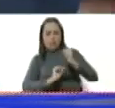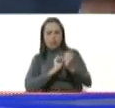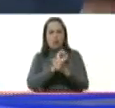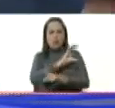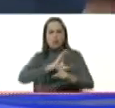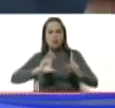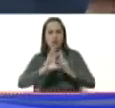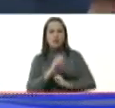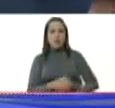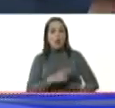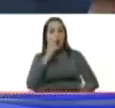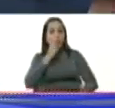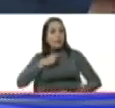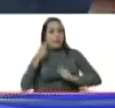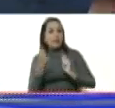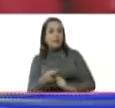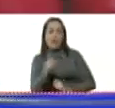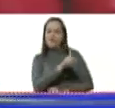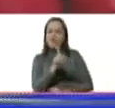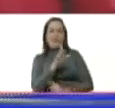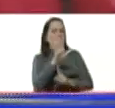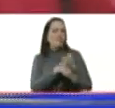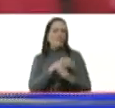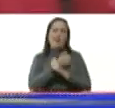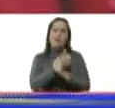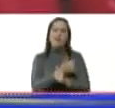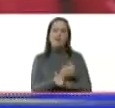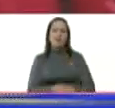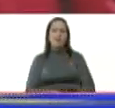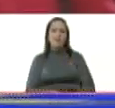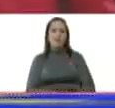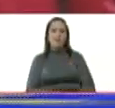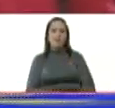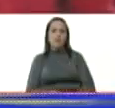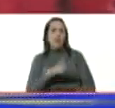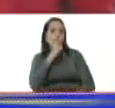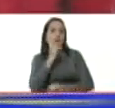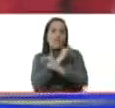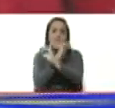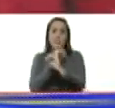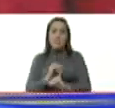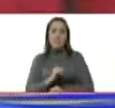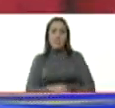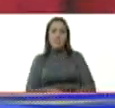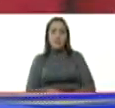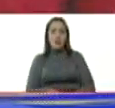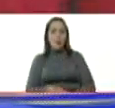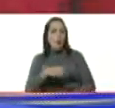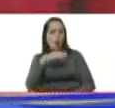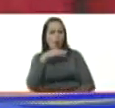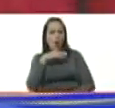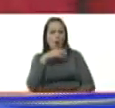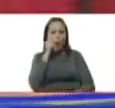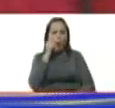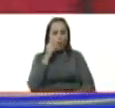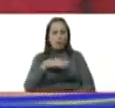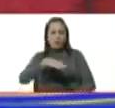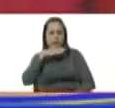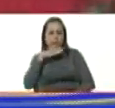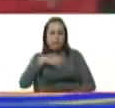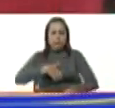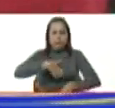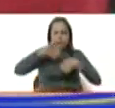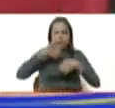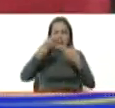Los machistas no son tiernos. Ni son felices tampoco. Pero ni son felices, son unos felices. Amargados los machistas. Están mutilados. Son